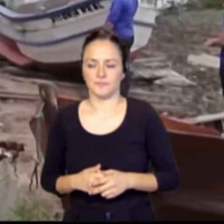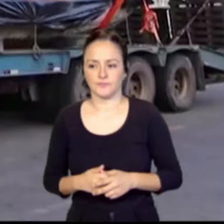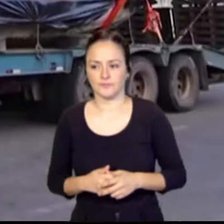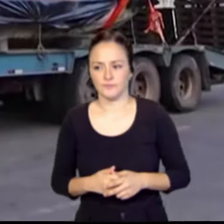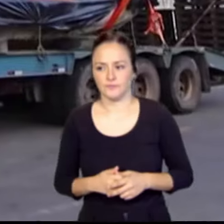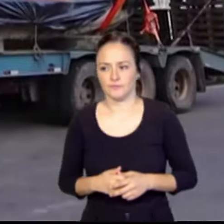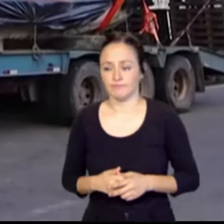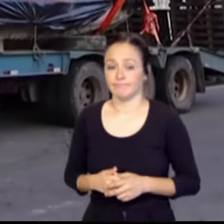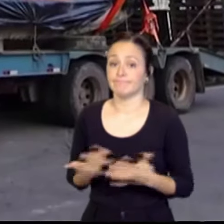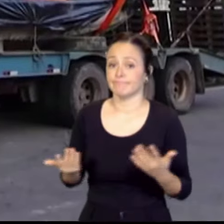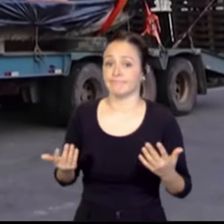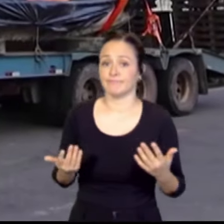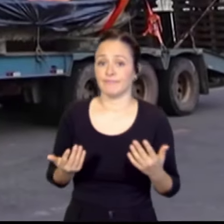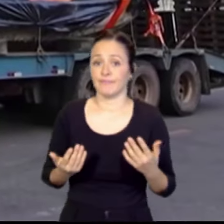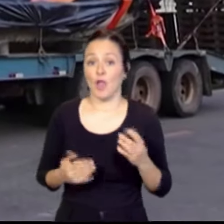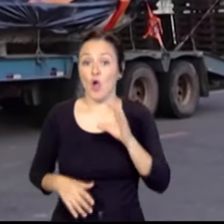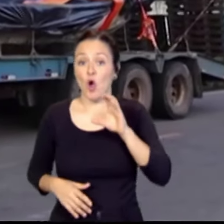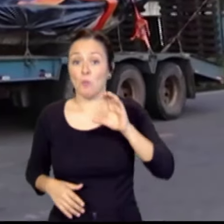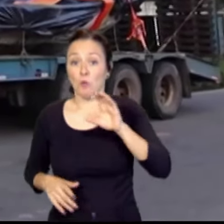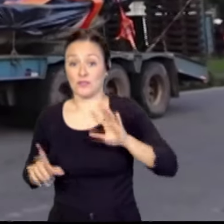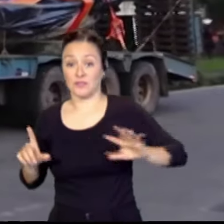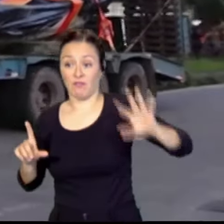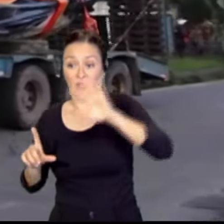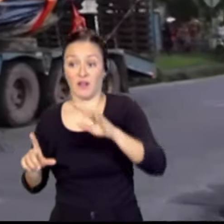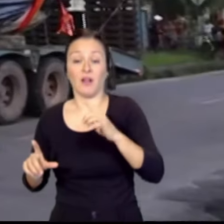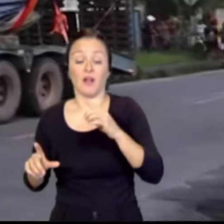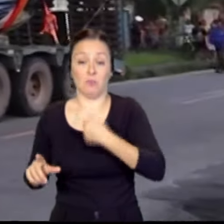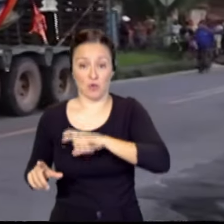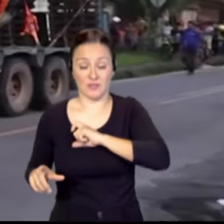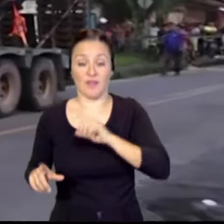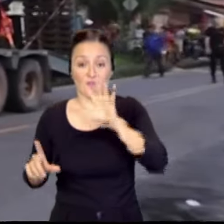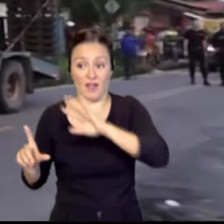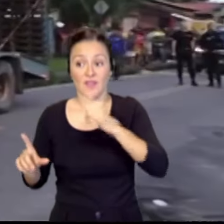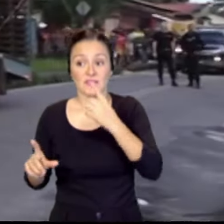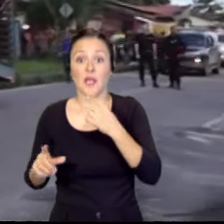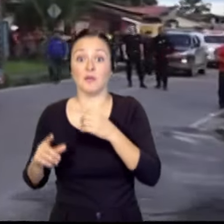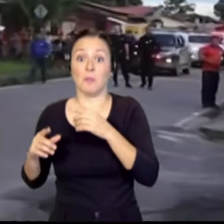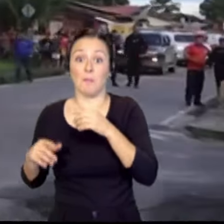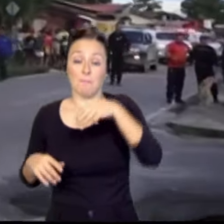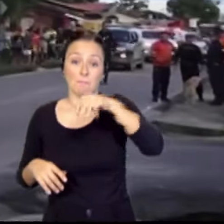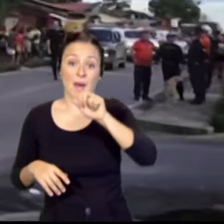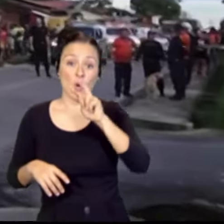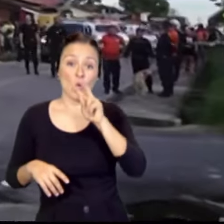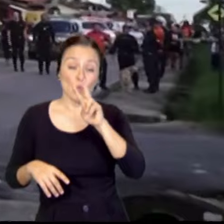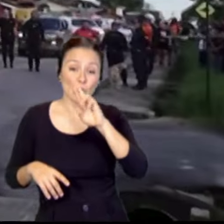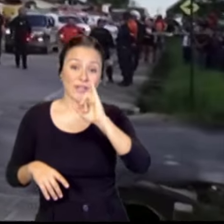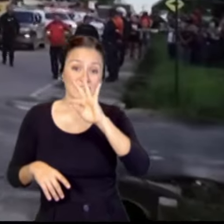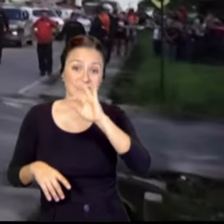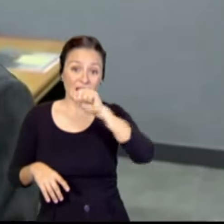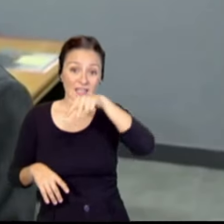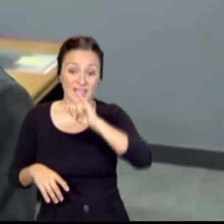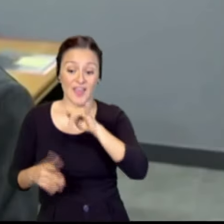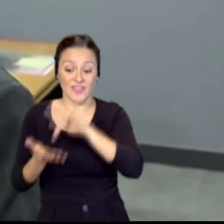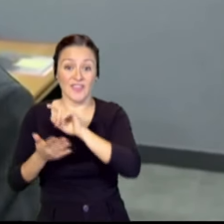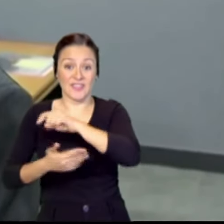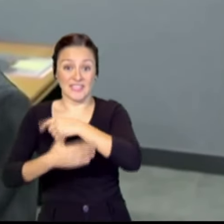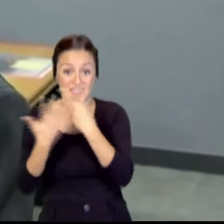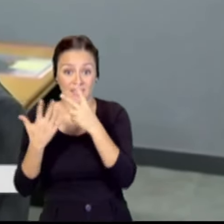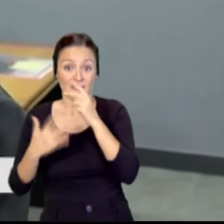poroo segú la policía federal el barco partió de mauritania después del 17 de enero y en algún momento quedó a la deriva